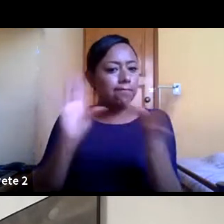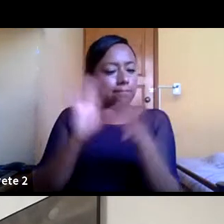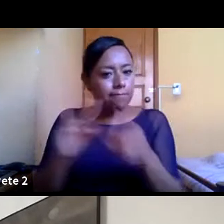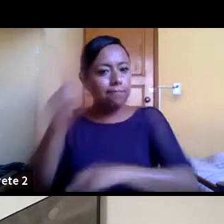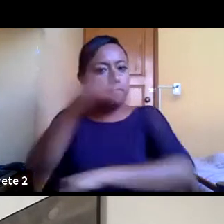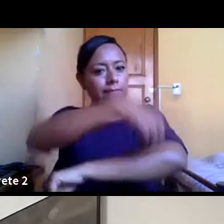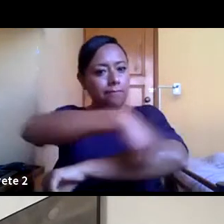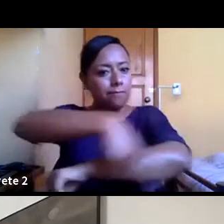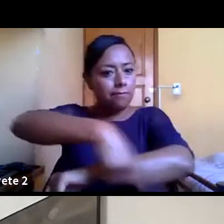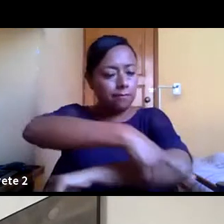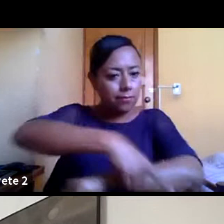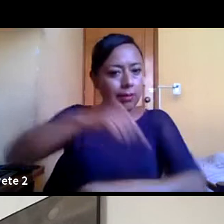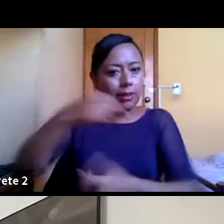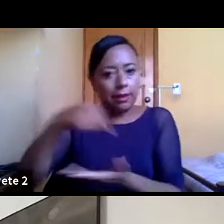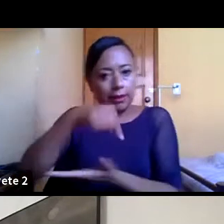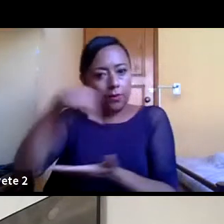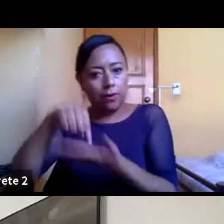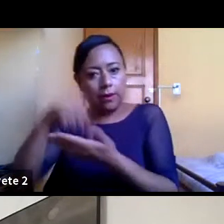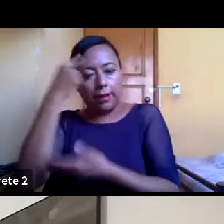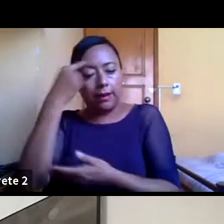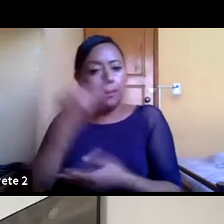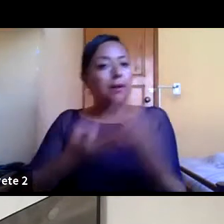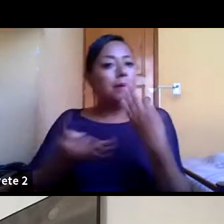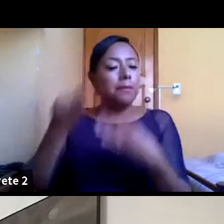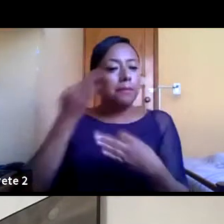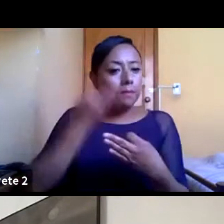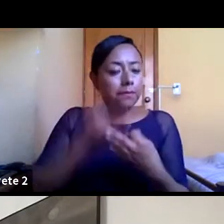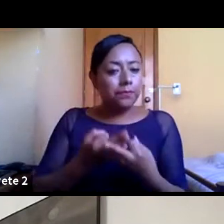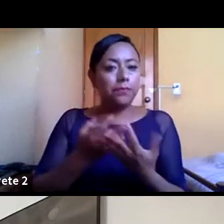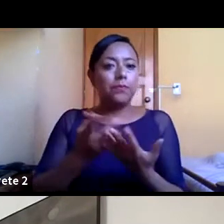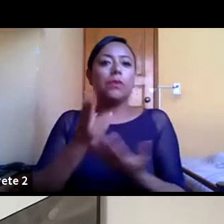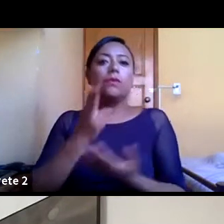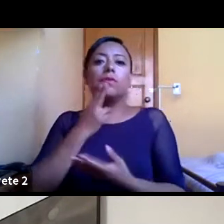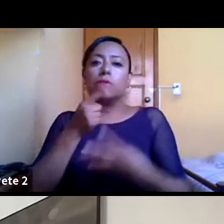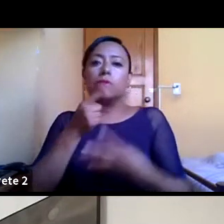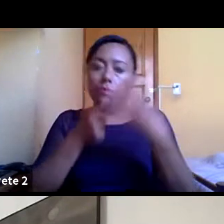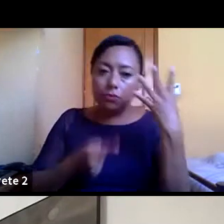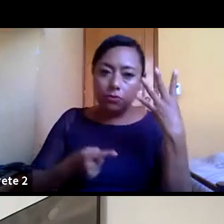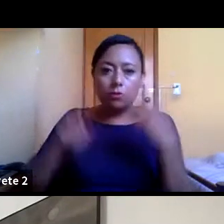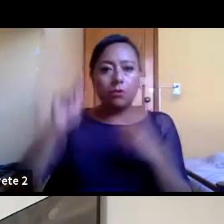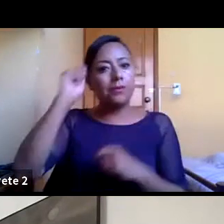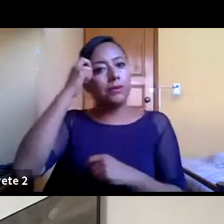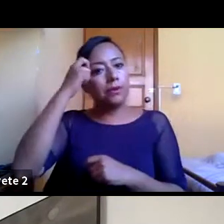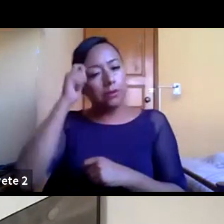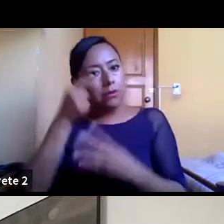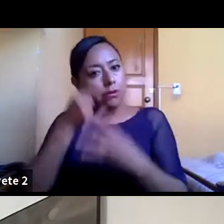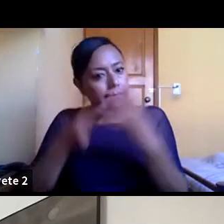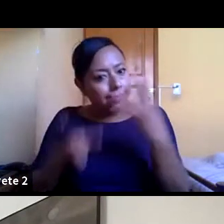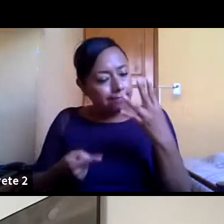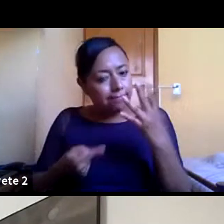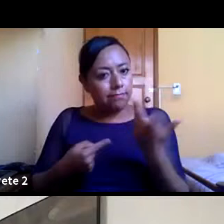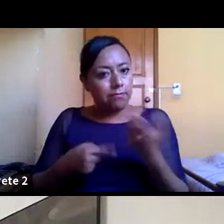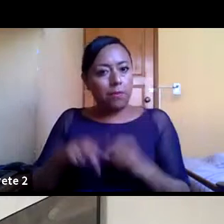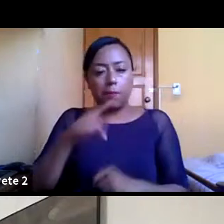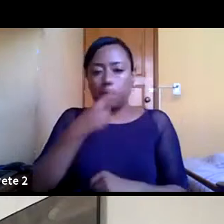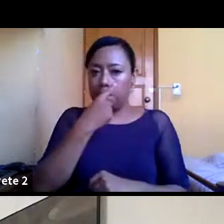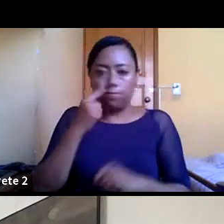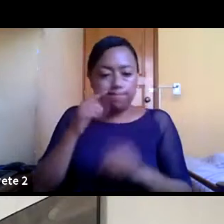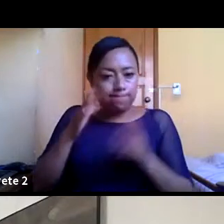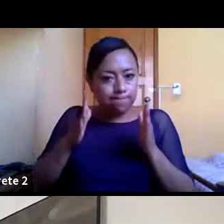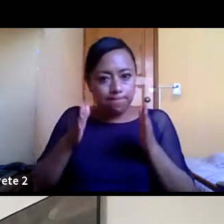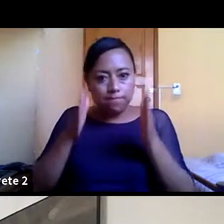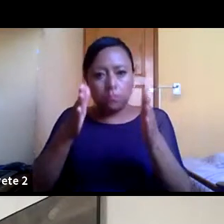diseño del espacio público, sus usos, servicios con perspectiva de género, o